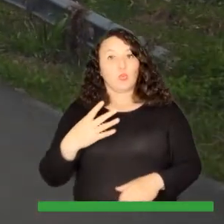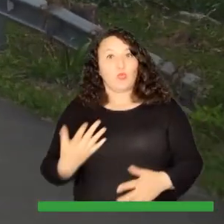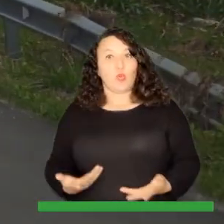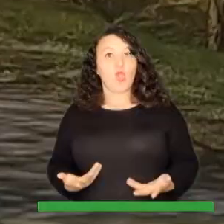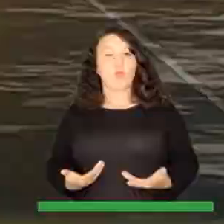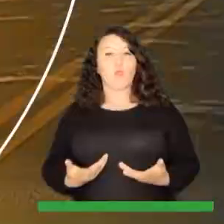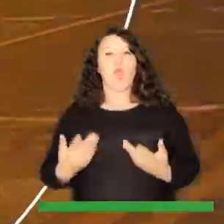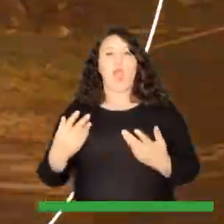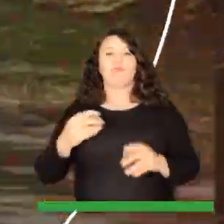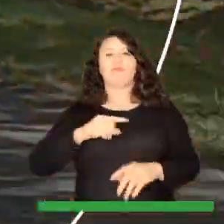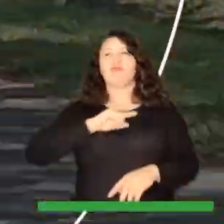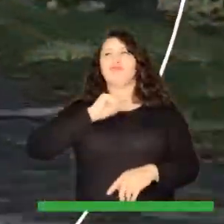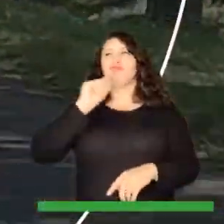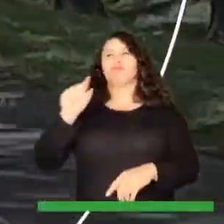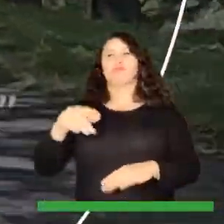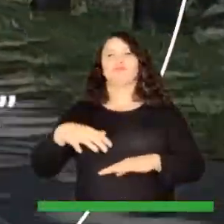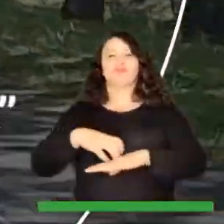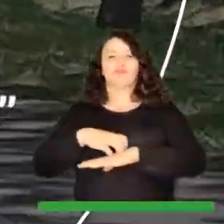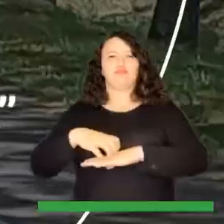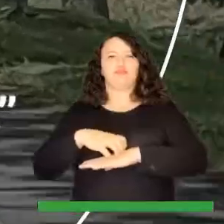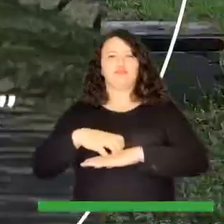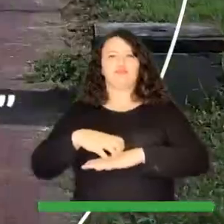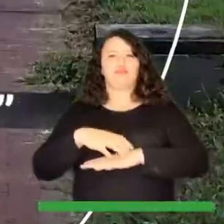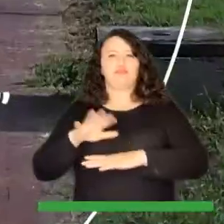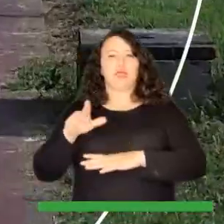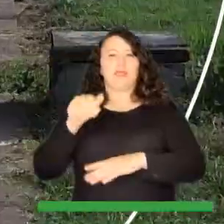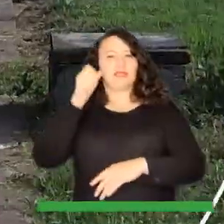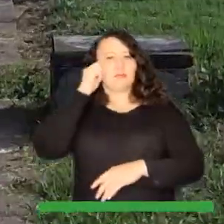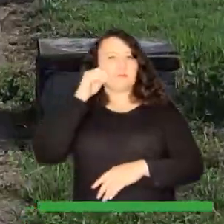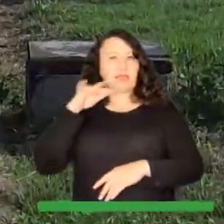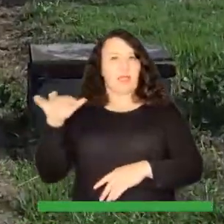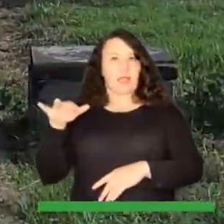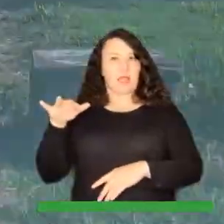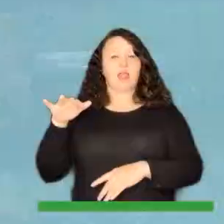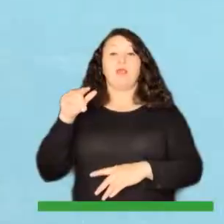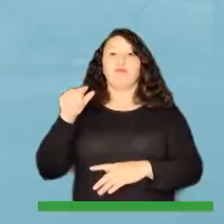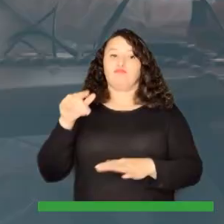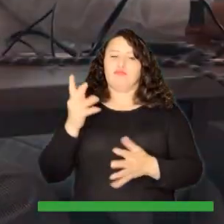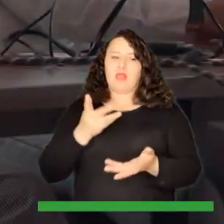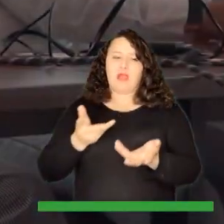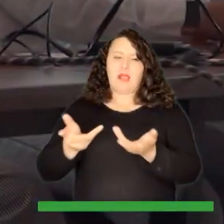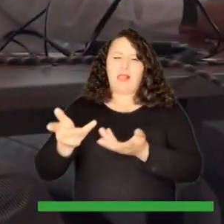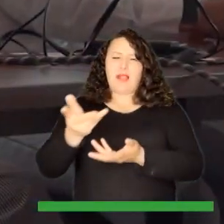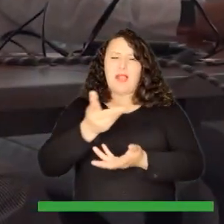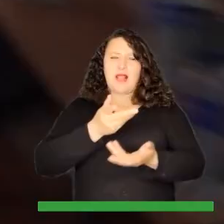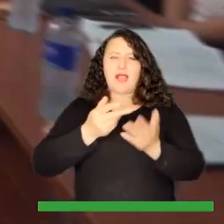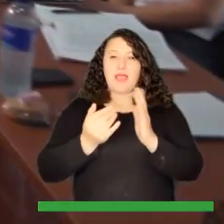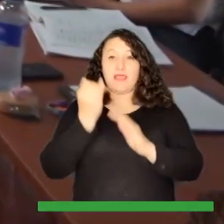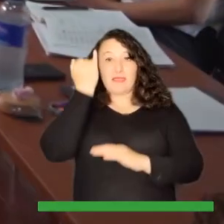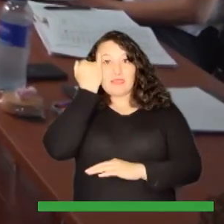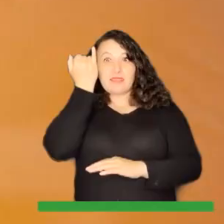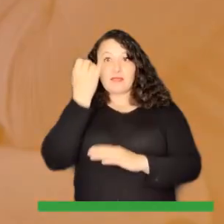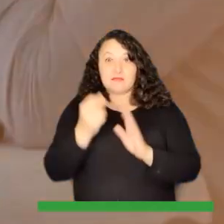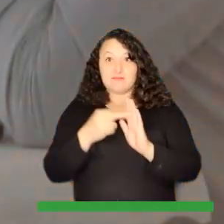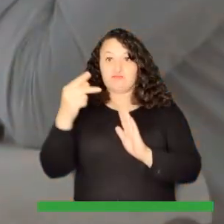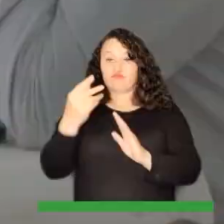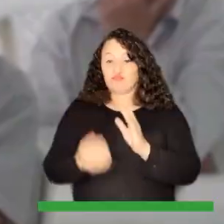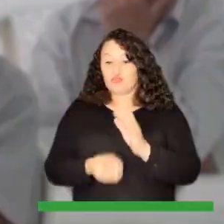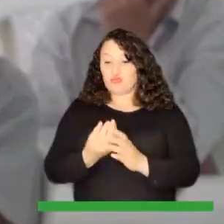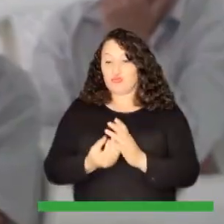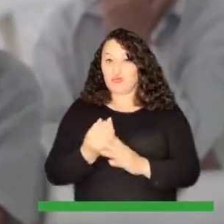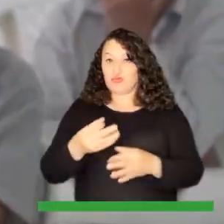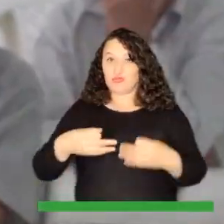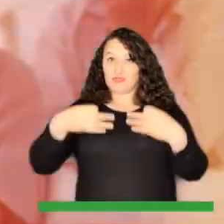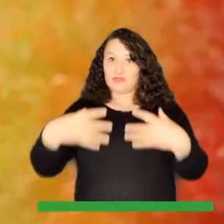simposio nos trasladamos a El Espinal, Tolima. Aquí los participantes realizaron un intercambio invaluable de ideas y técnicas sobre la producción